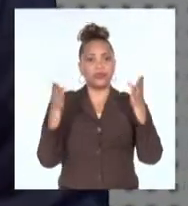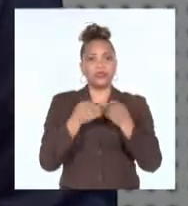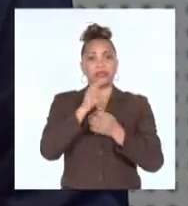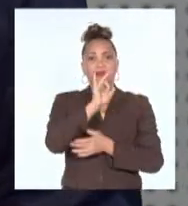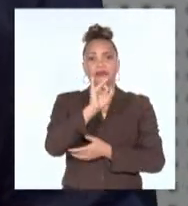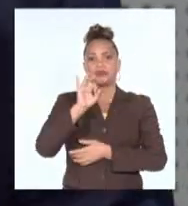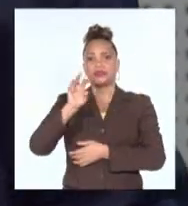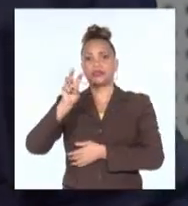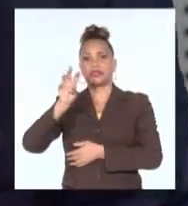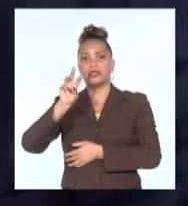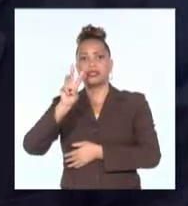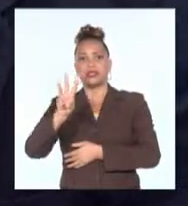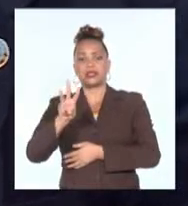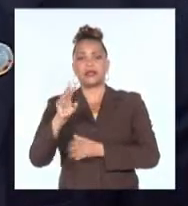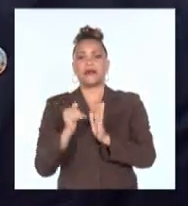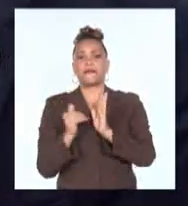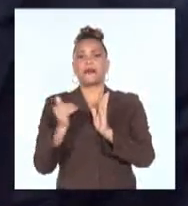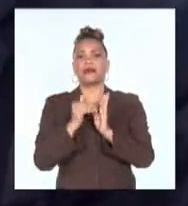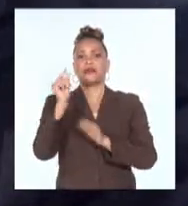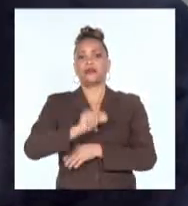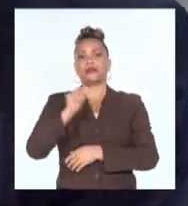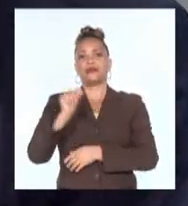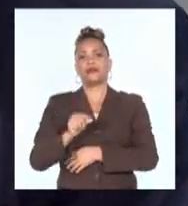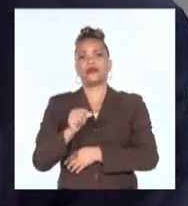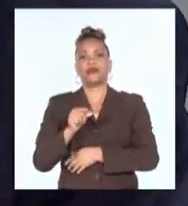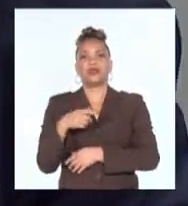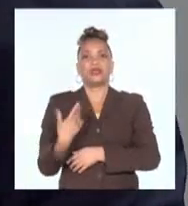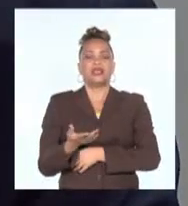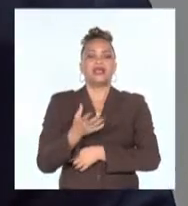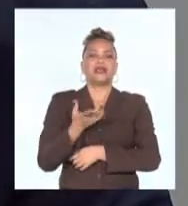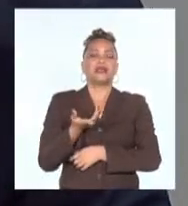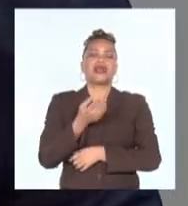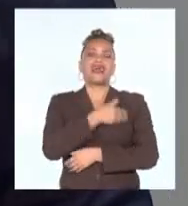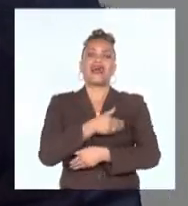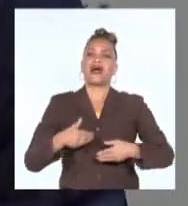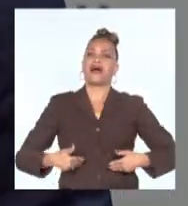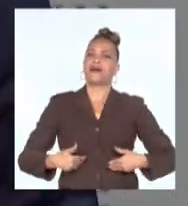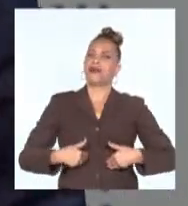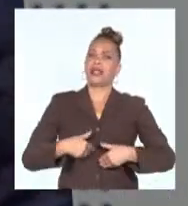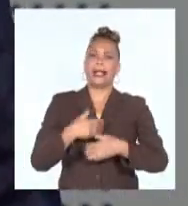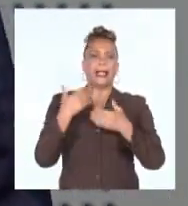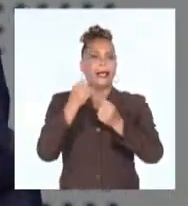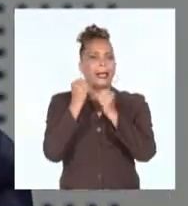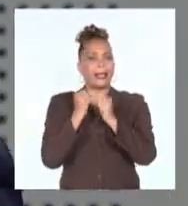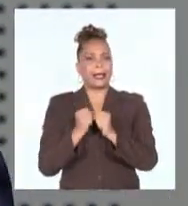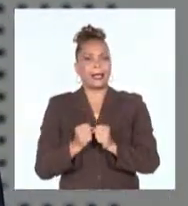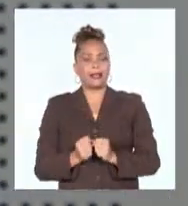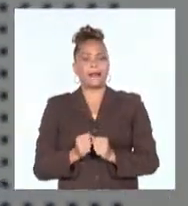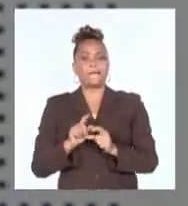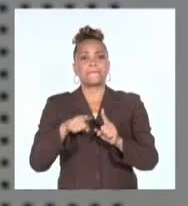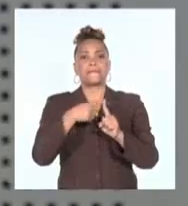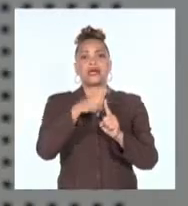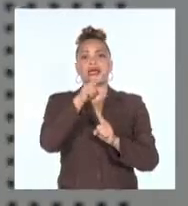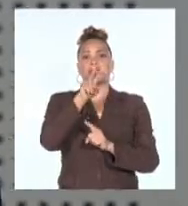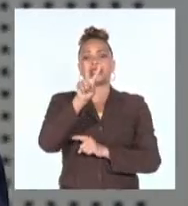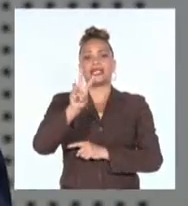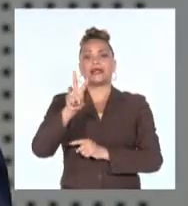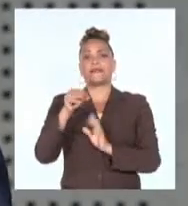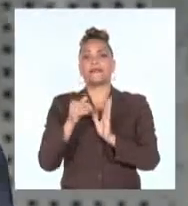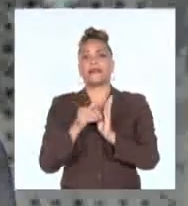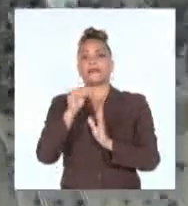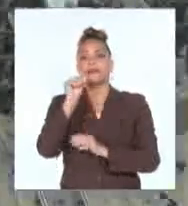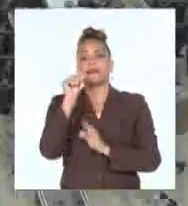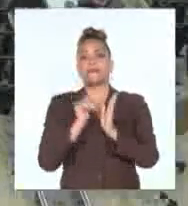783 millones de personas padecen y padecían de hambre en el 2022 y más de 3.100 millones de